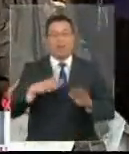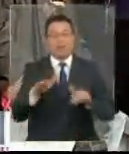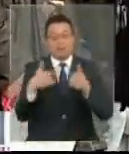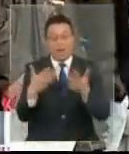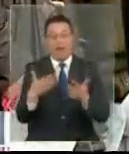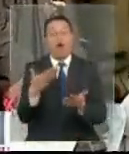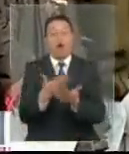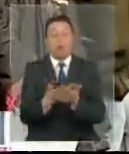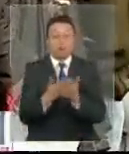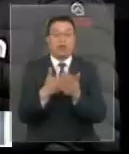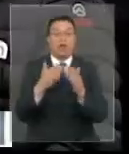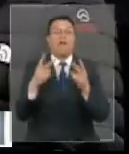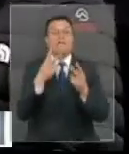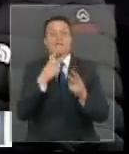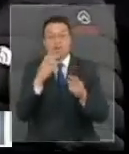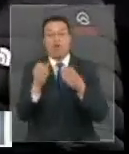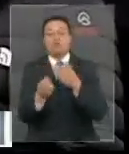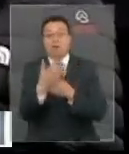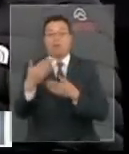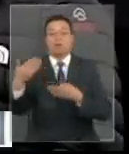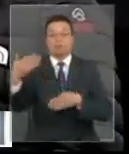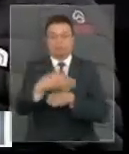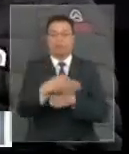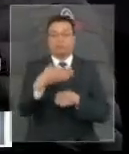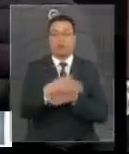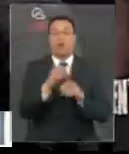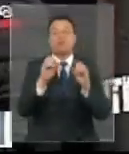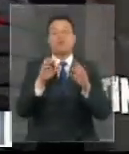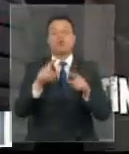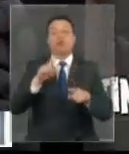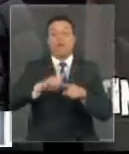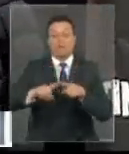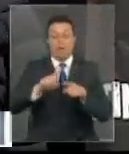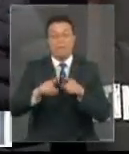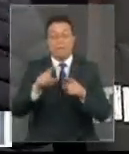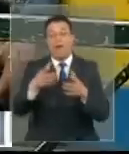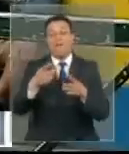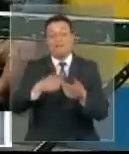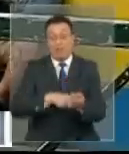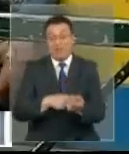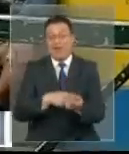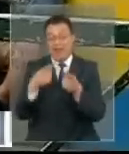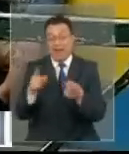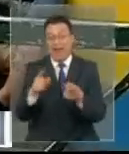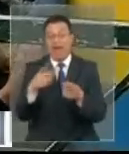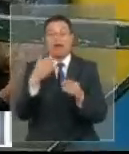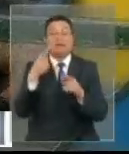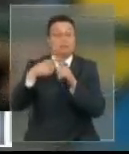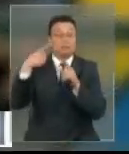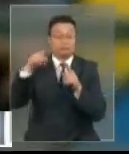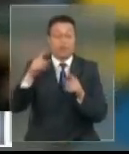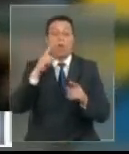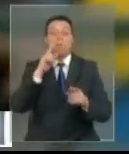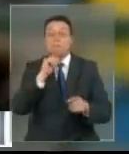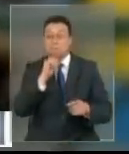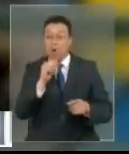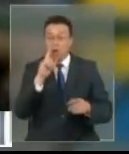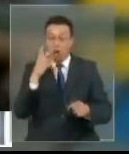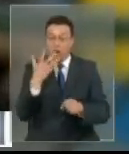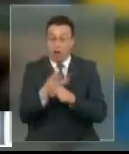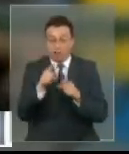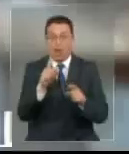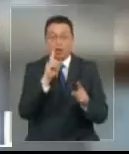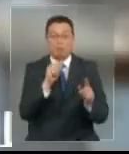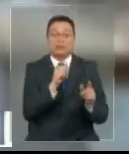oportunidades habitacionales a los nuevos residentes. Muchas familias extranjeras viven hacinadas y en situación de pobreza, realidad que también tienen